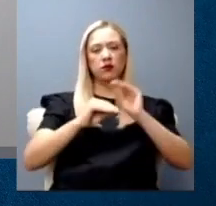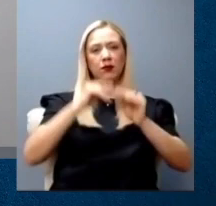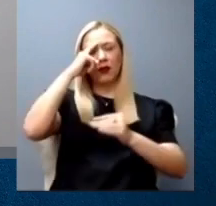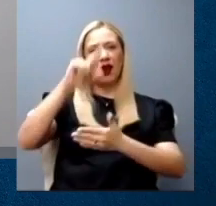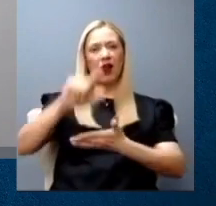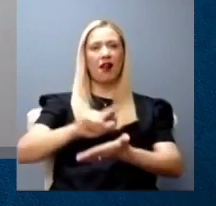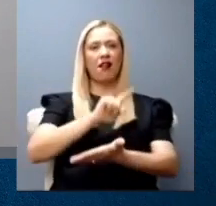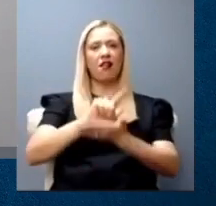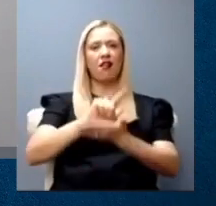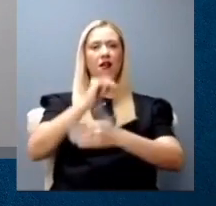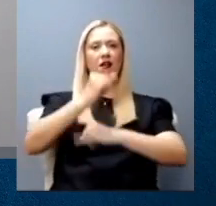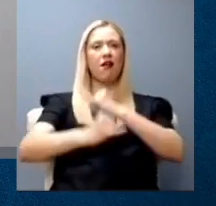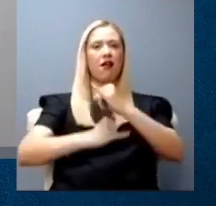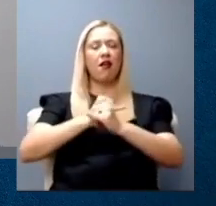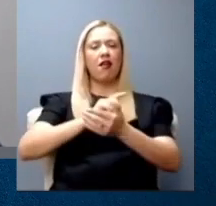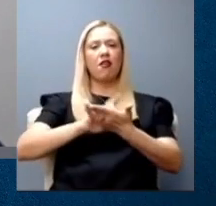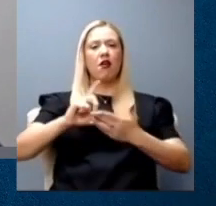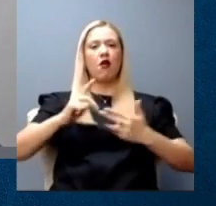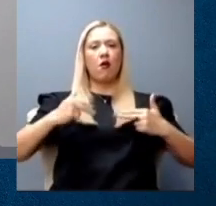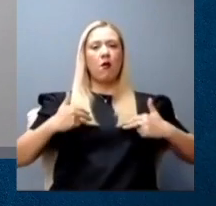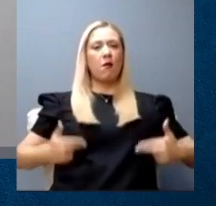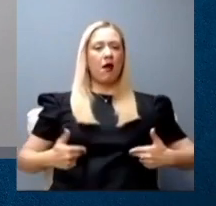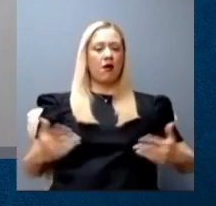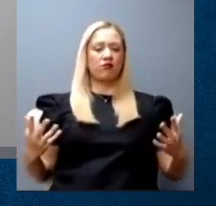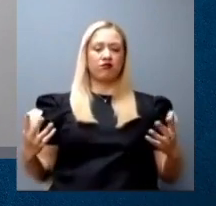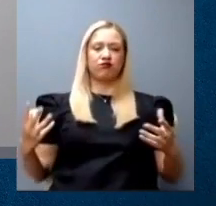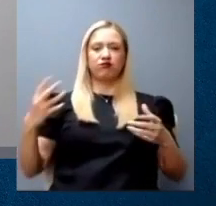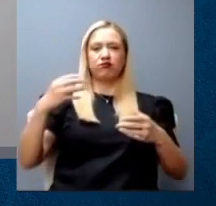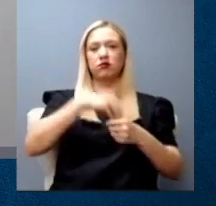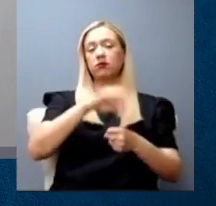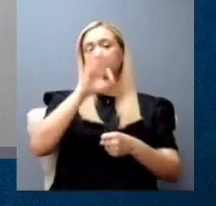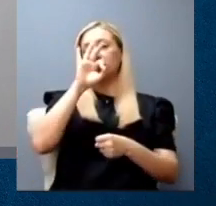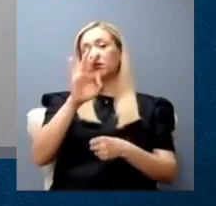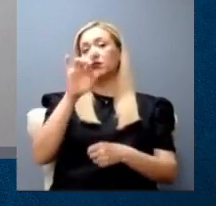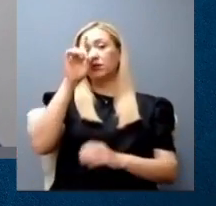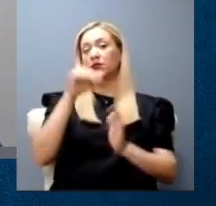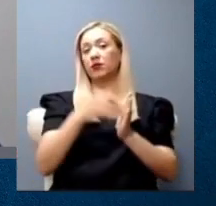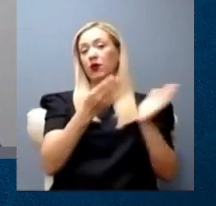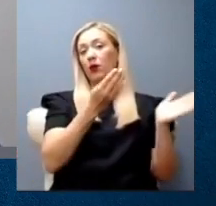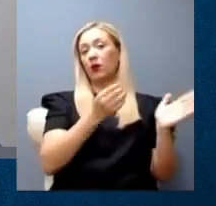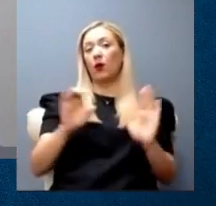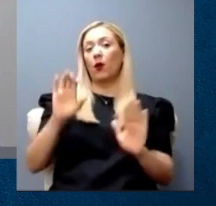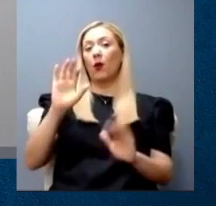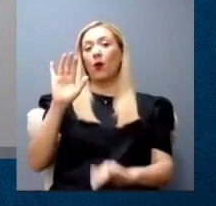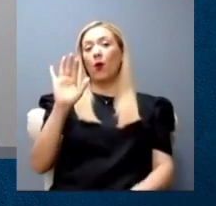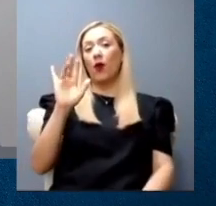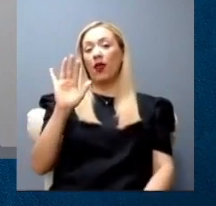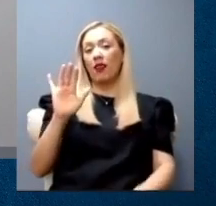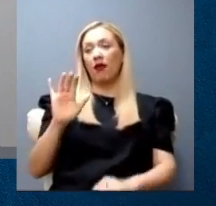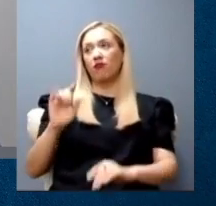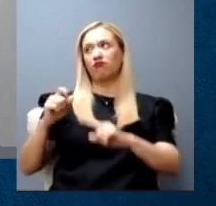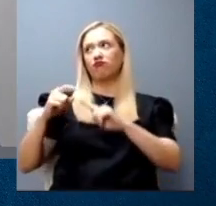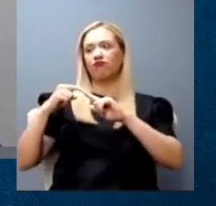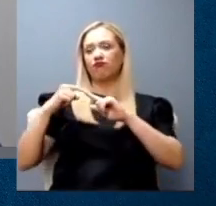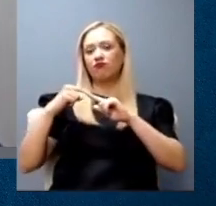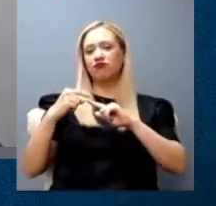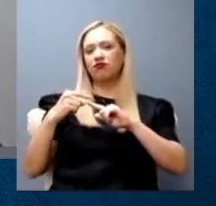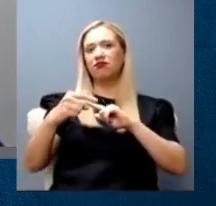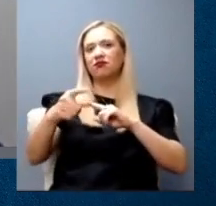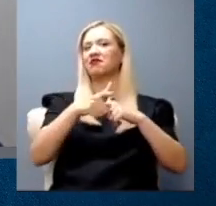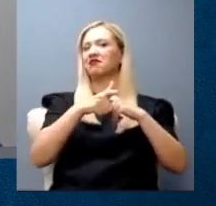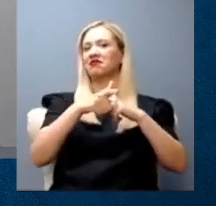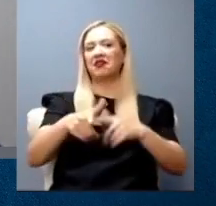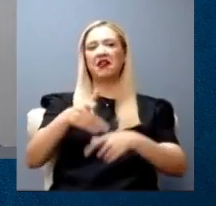un proceso que se dio, digamos, a partir de 1950 y que continúa hasta la fecha, que nos va a permitir